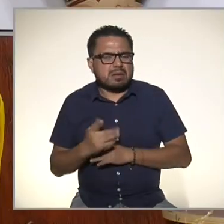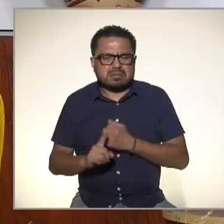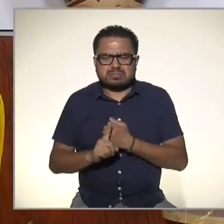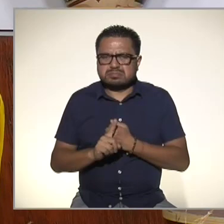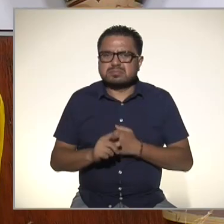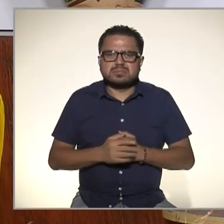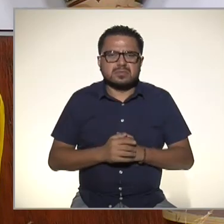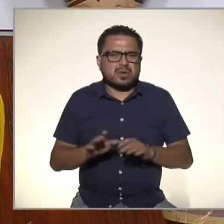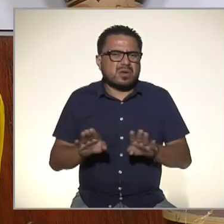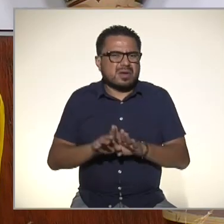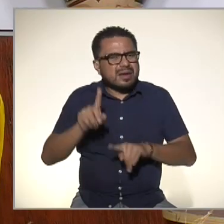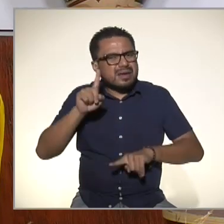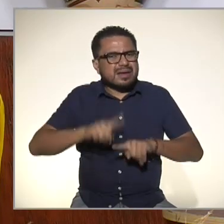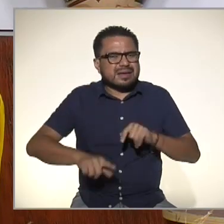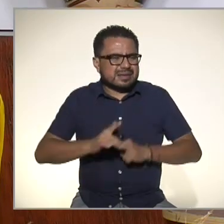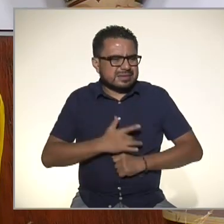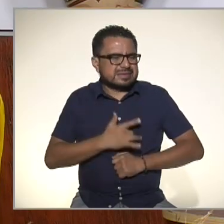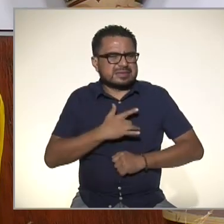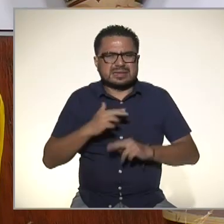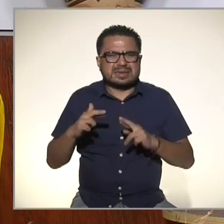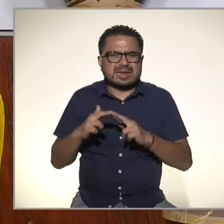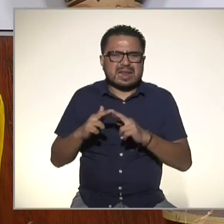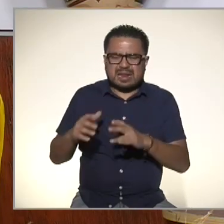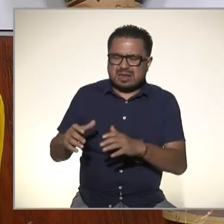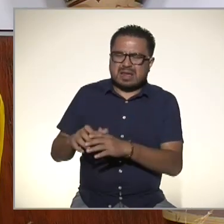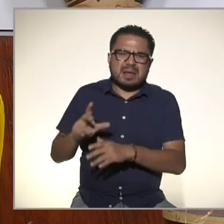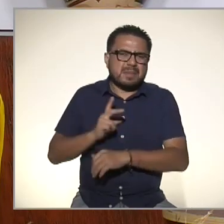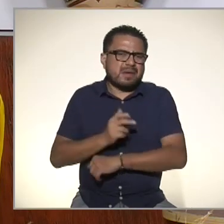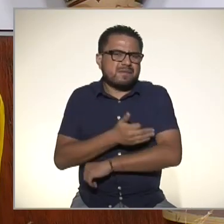¿Cómo romper creencias en mi familia si son muy religiosos?